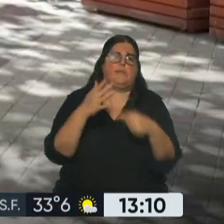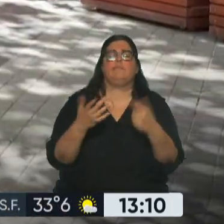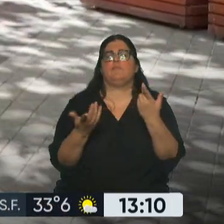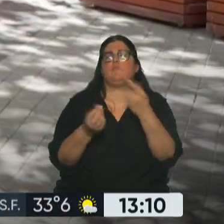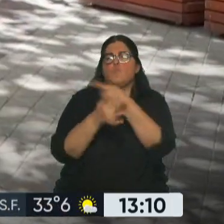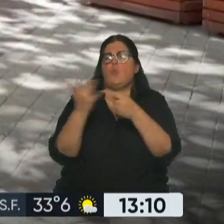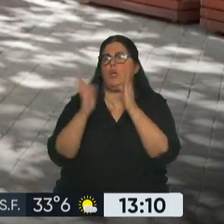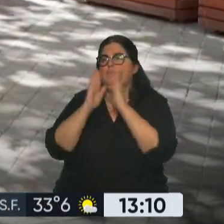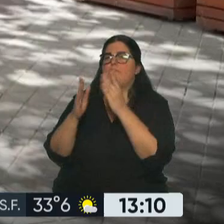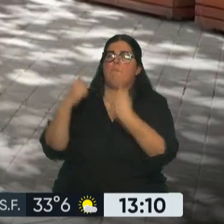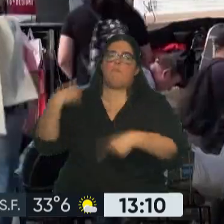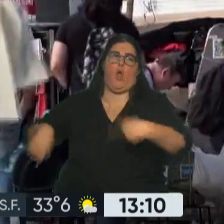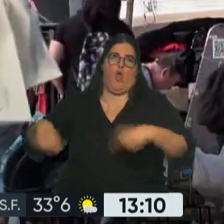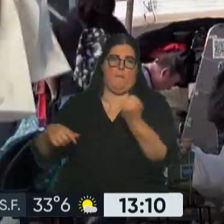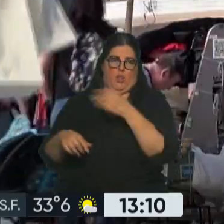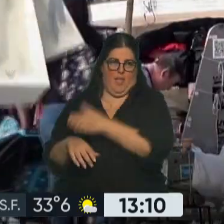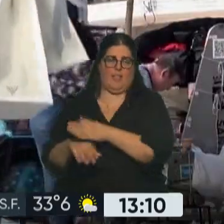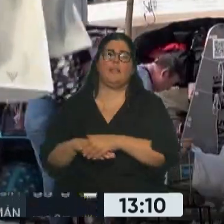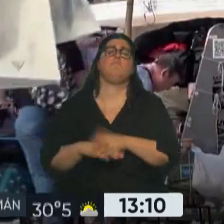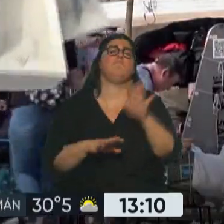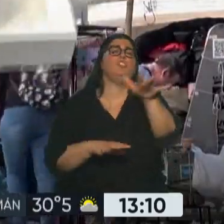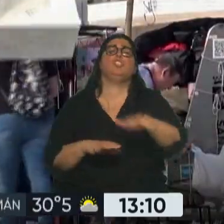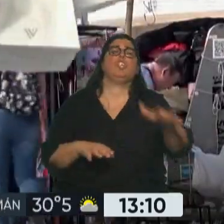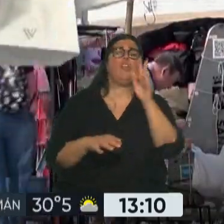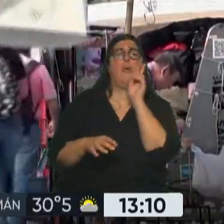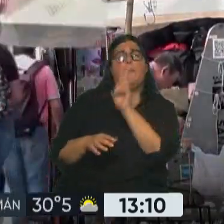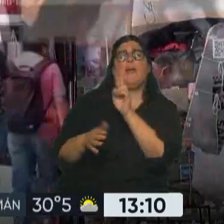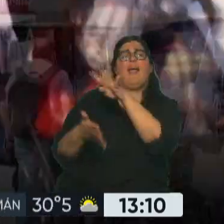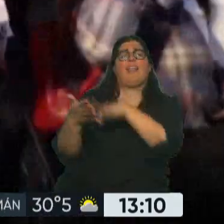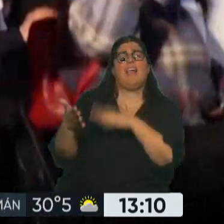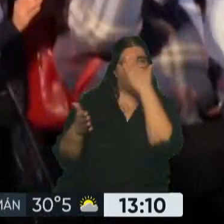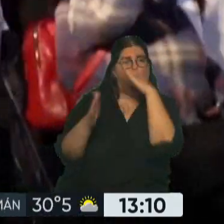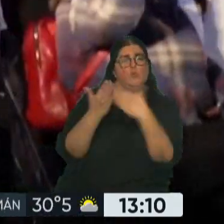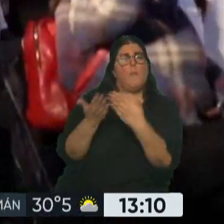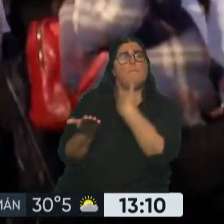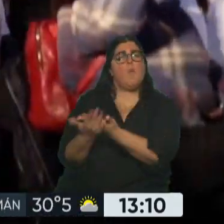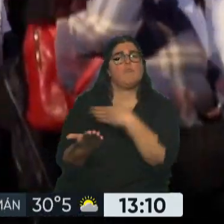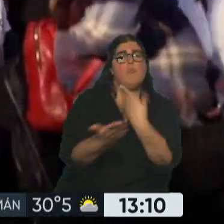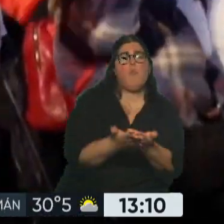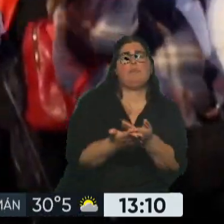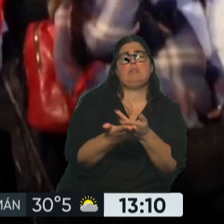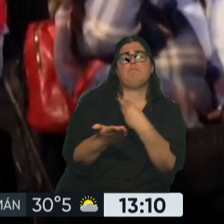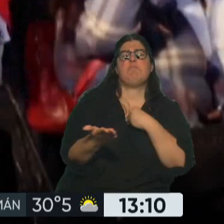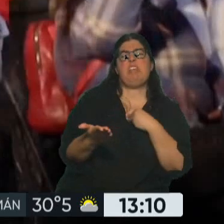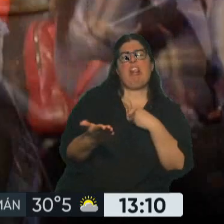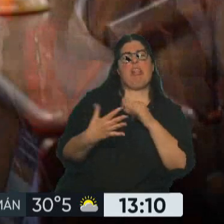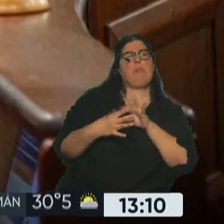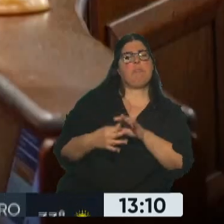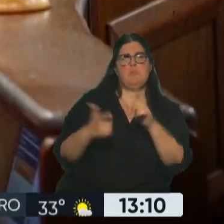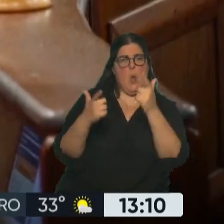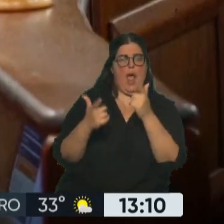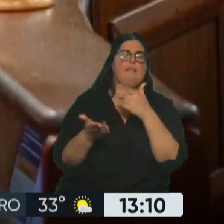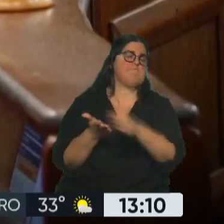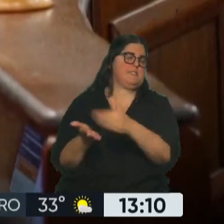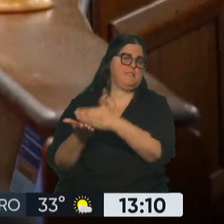sintió representadas sus demandas en ninguno de los dos textos constitucionales rechazados y la dinámica aparentemente